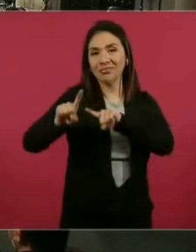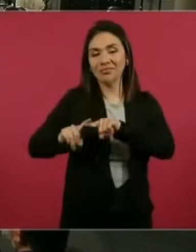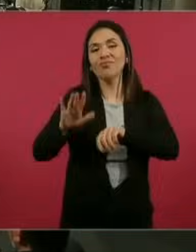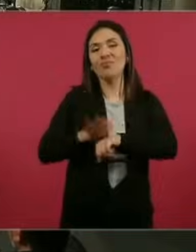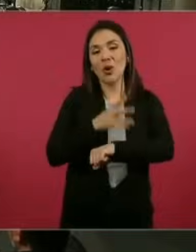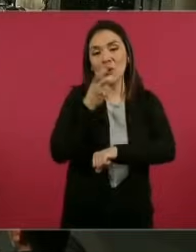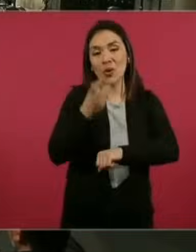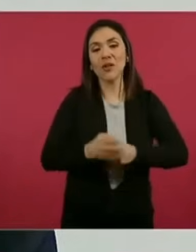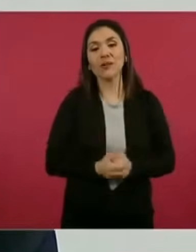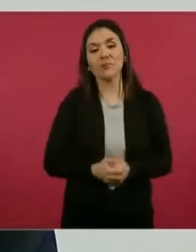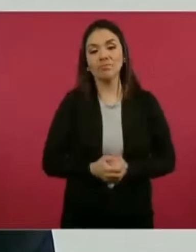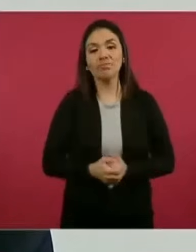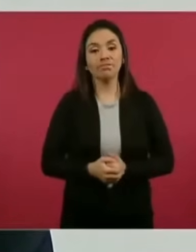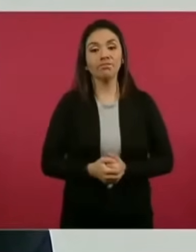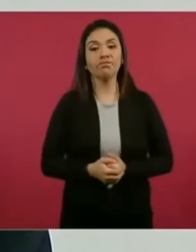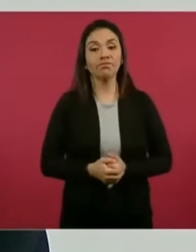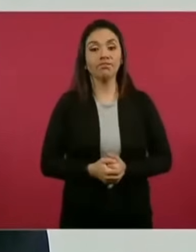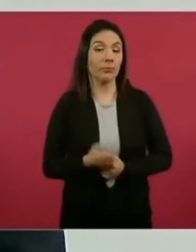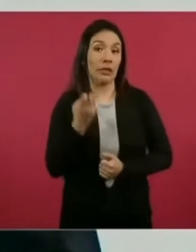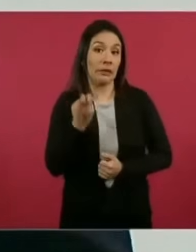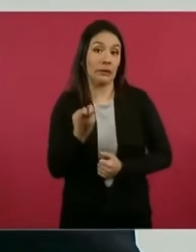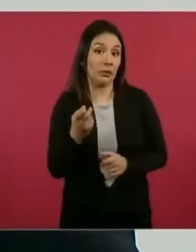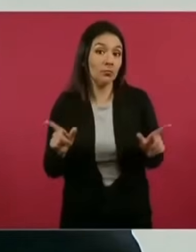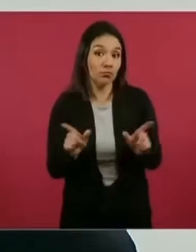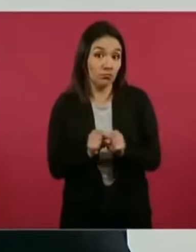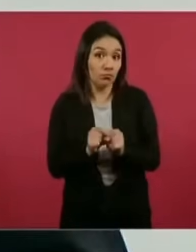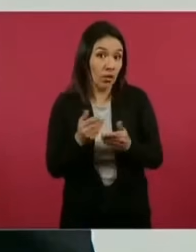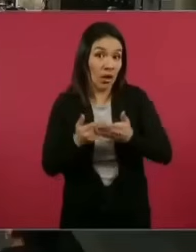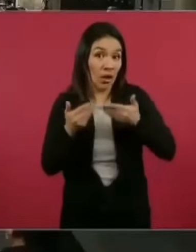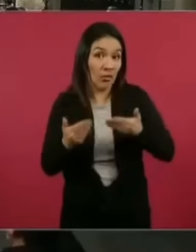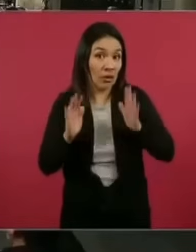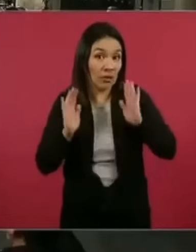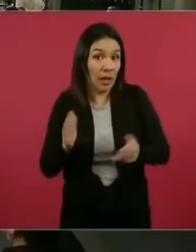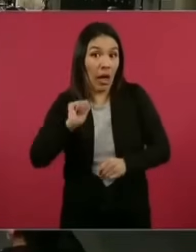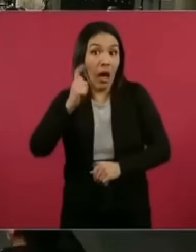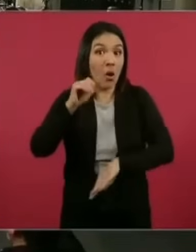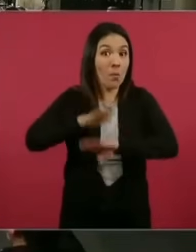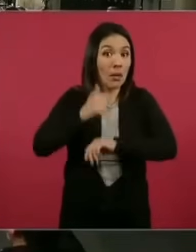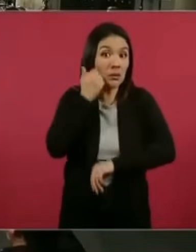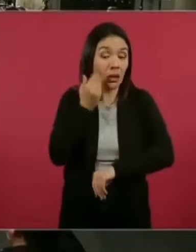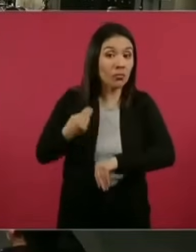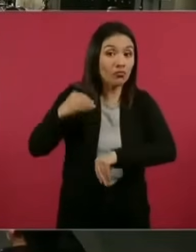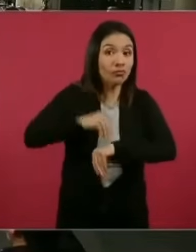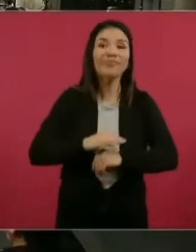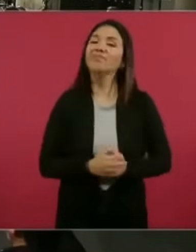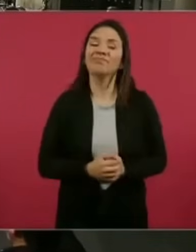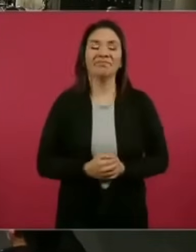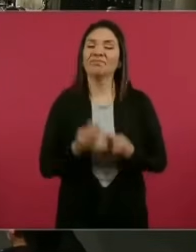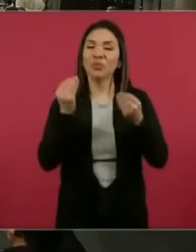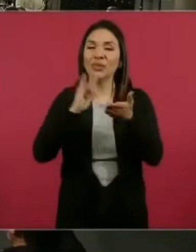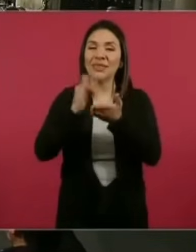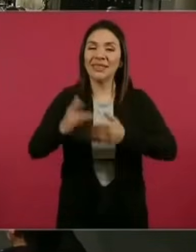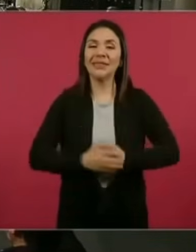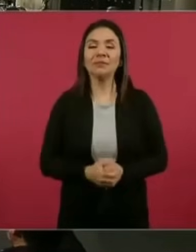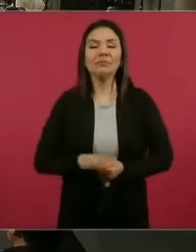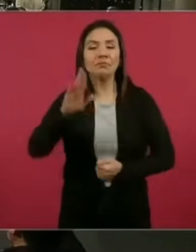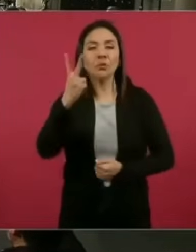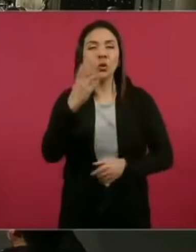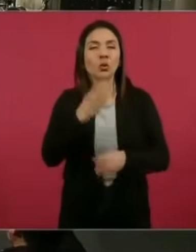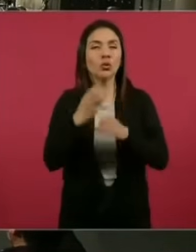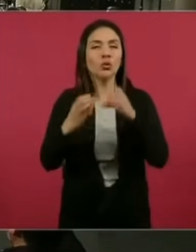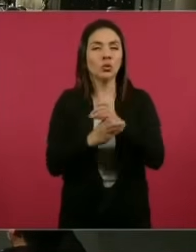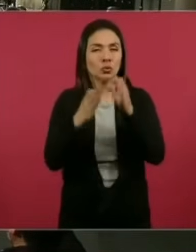Entonces, eso es todo por el momento. No sé si hay algo más que agregar. Muchísimas gracias. Dos